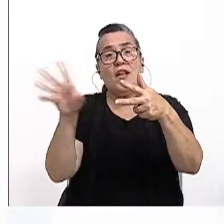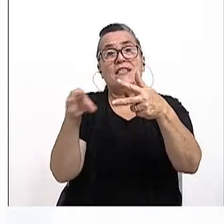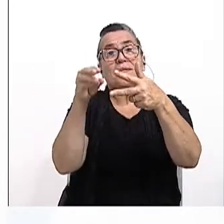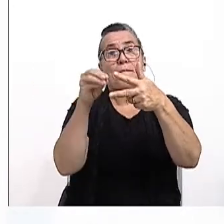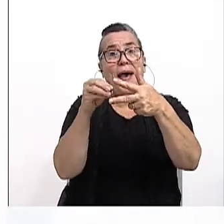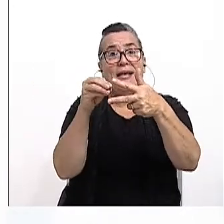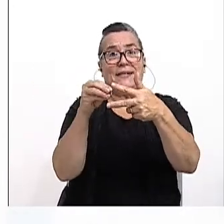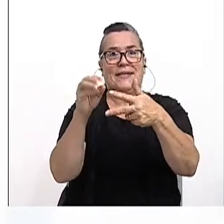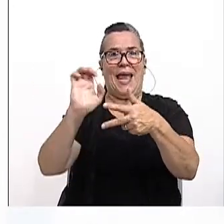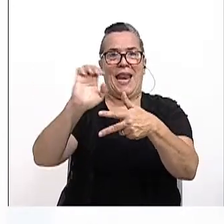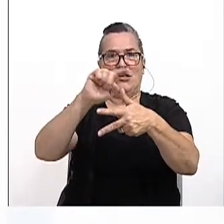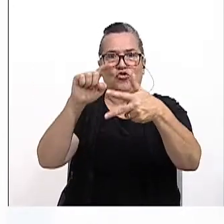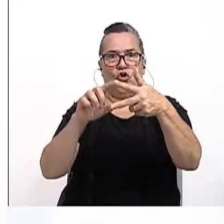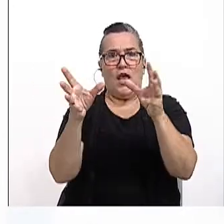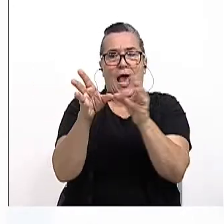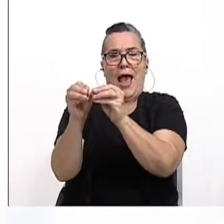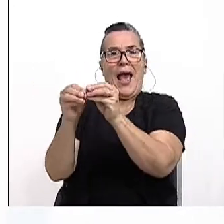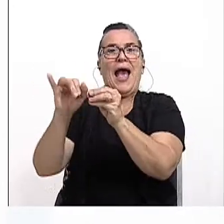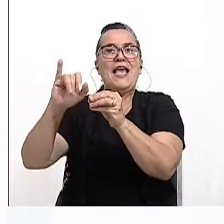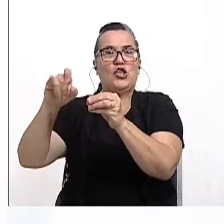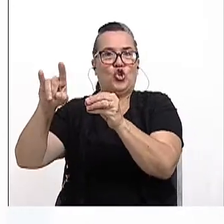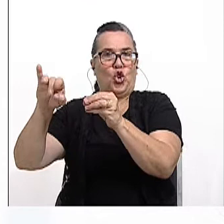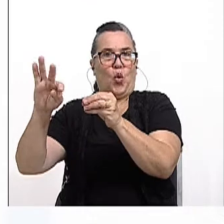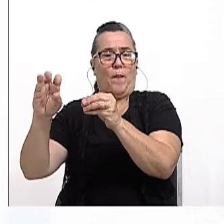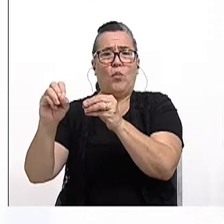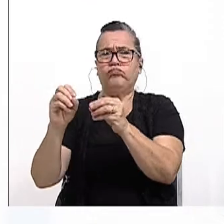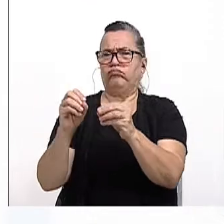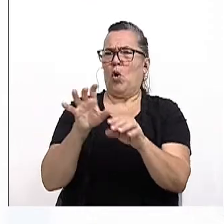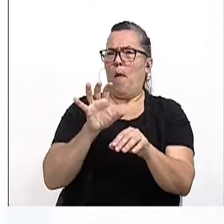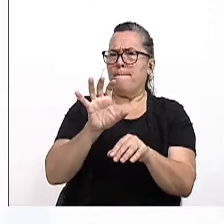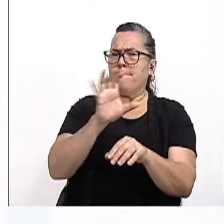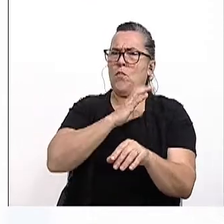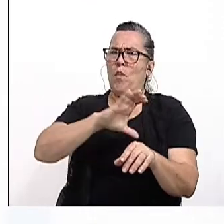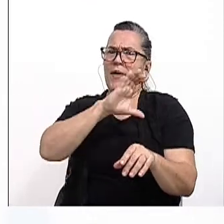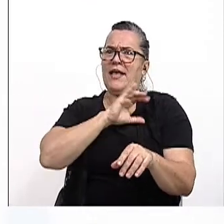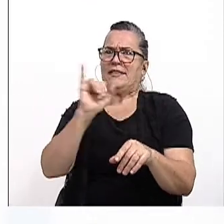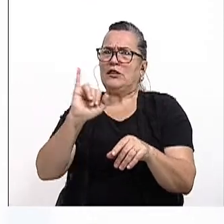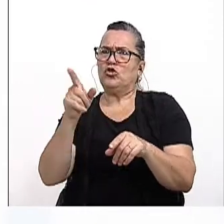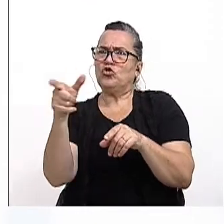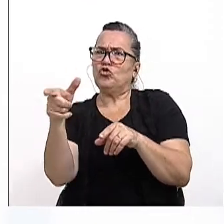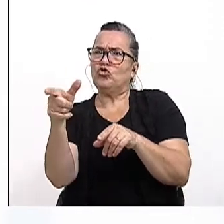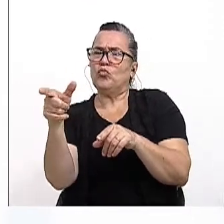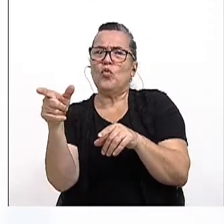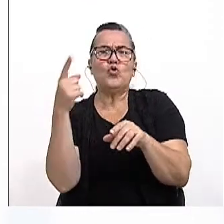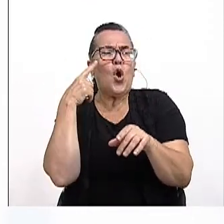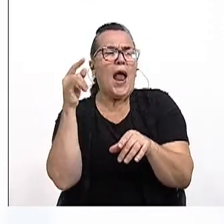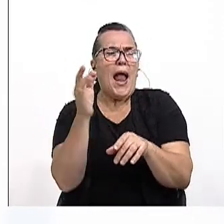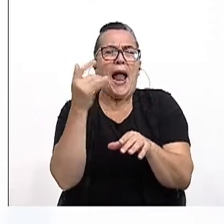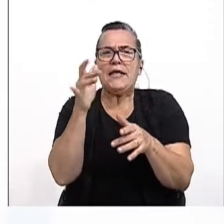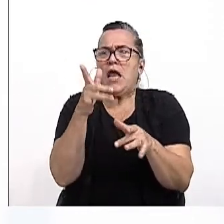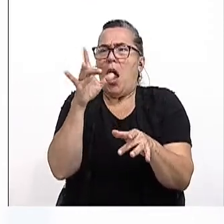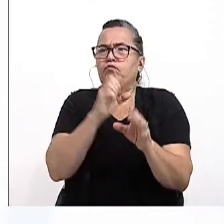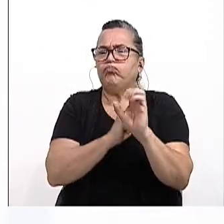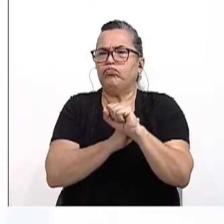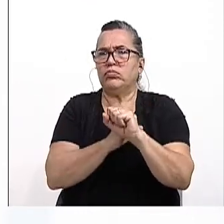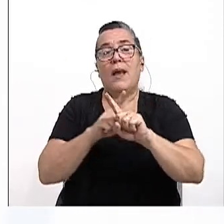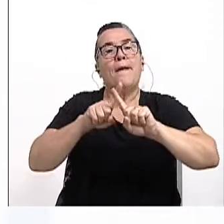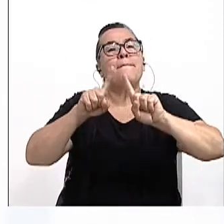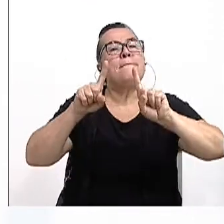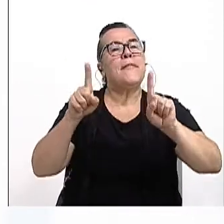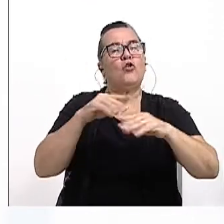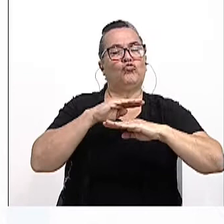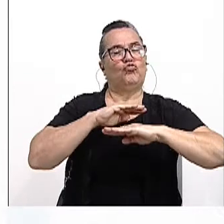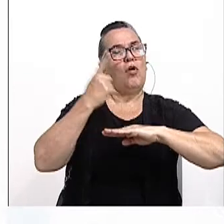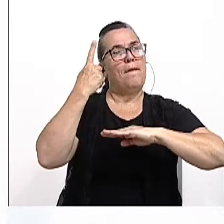Las diferencias de comportamiento y propiedades entre isótopos de un mismo elemento son casi imperceptibles, pero suficientes como